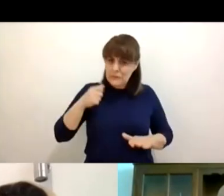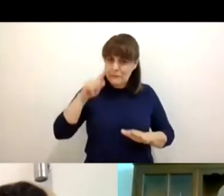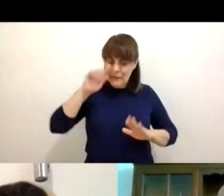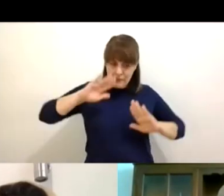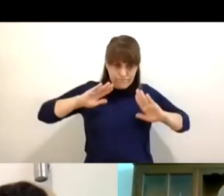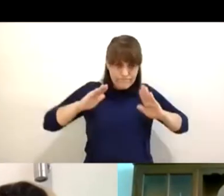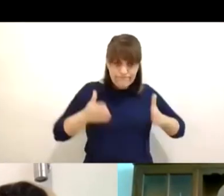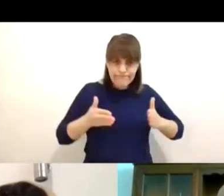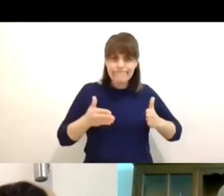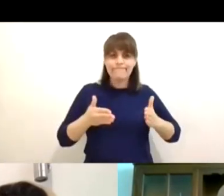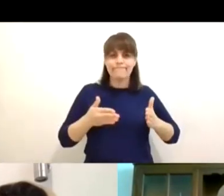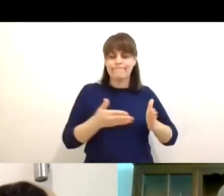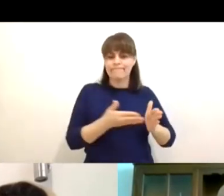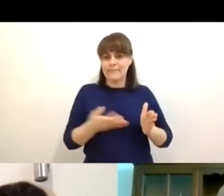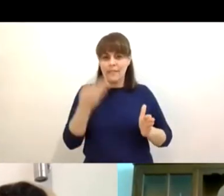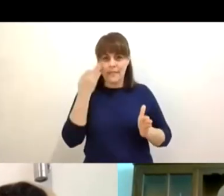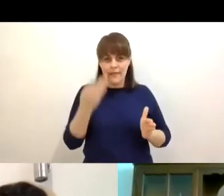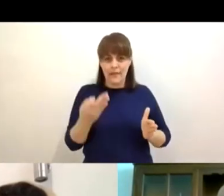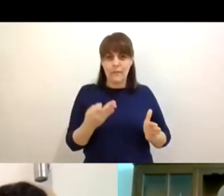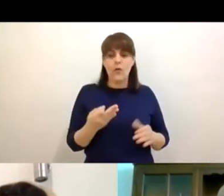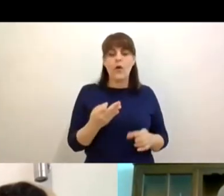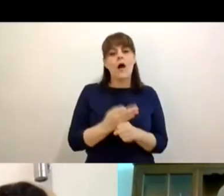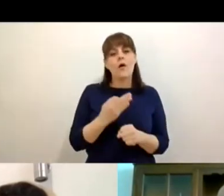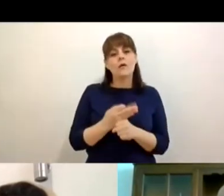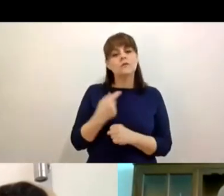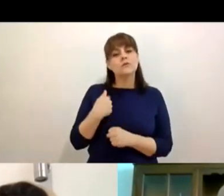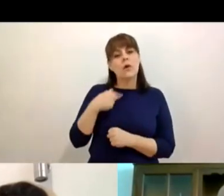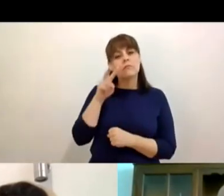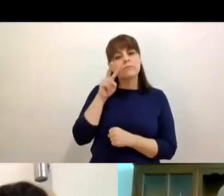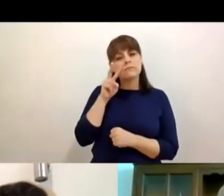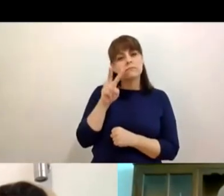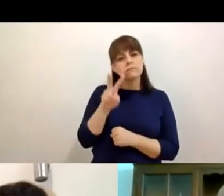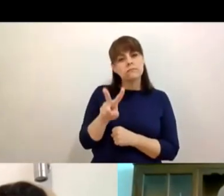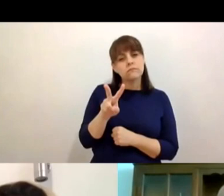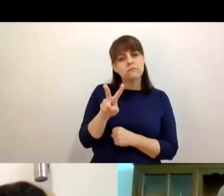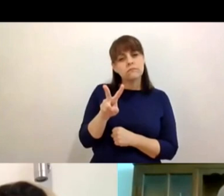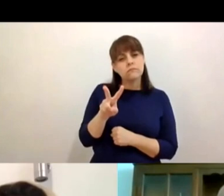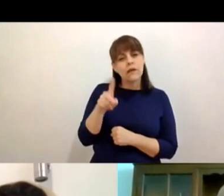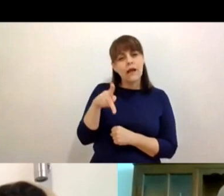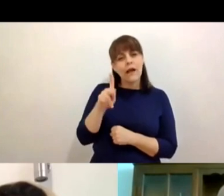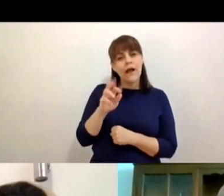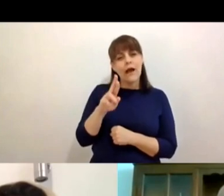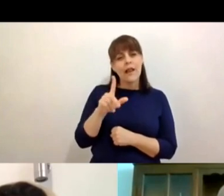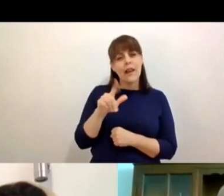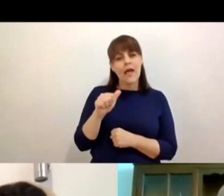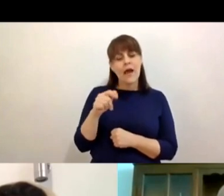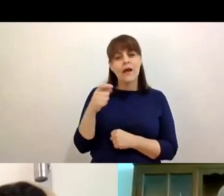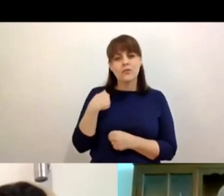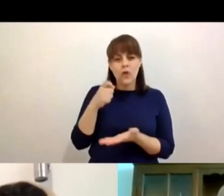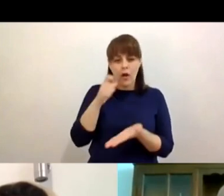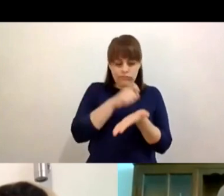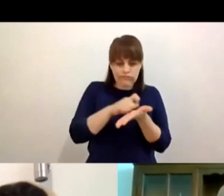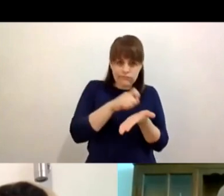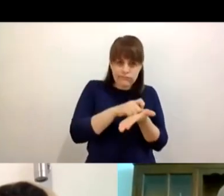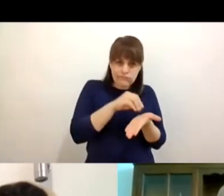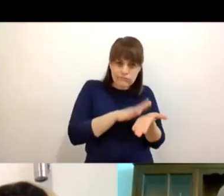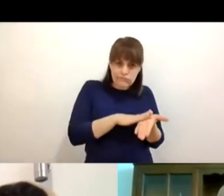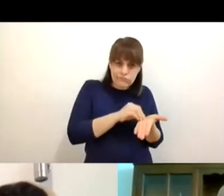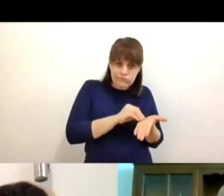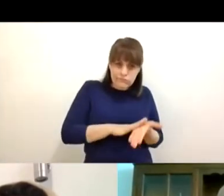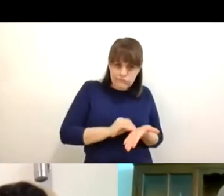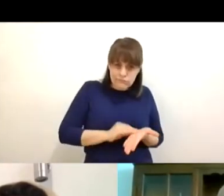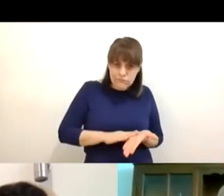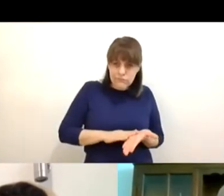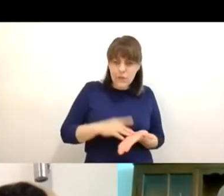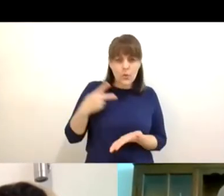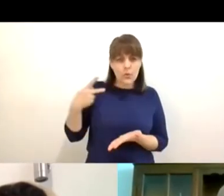algunas ideas. Estuve en el tiempo que escuchaba a Carla haciendo algunas anotaciones con respecto a este